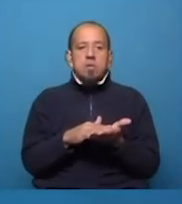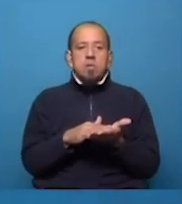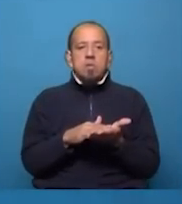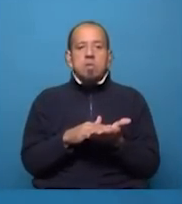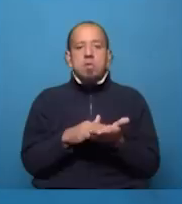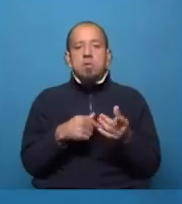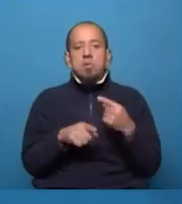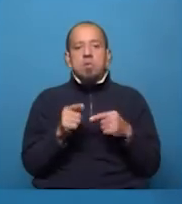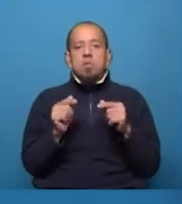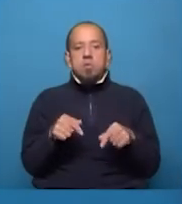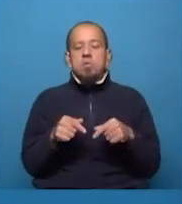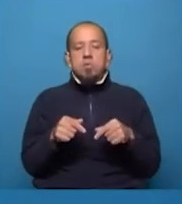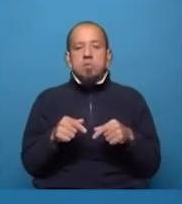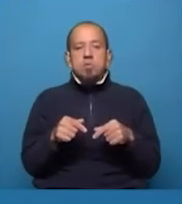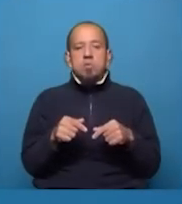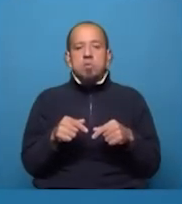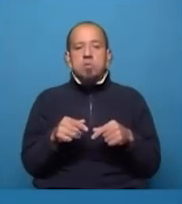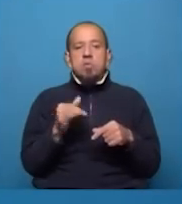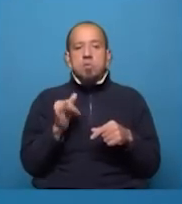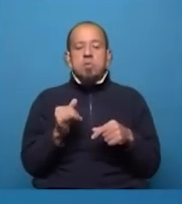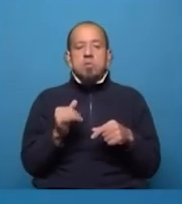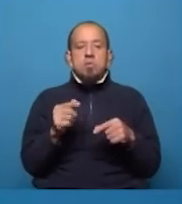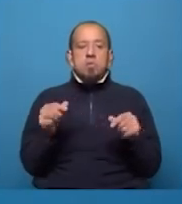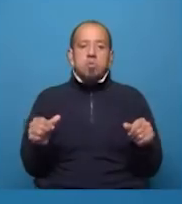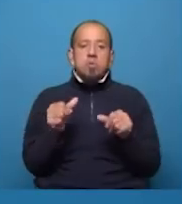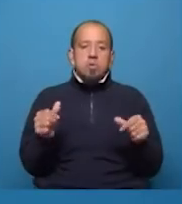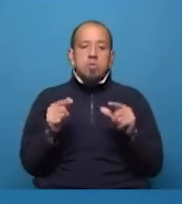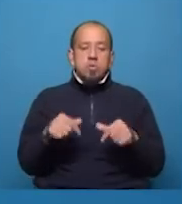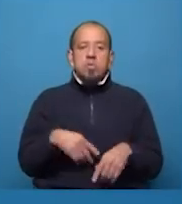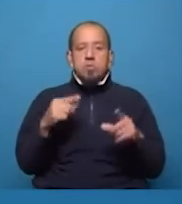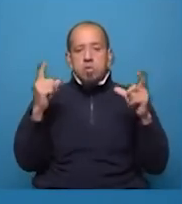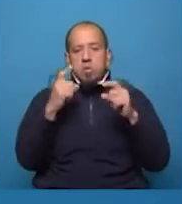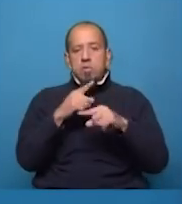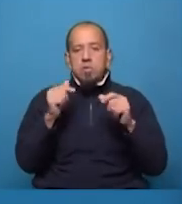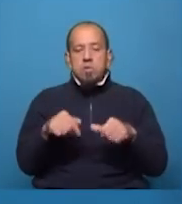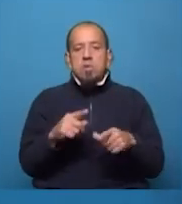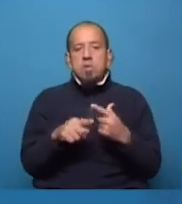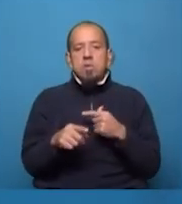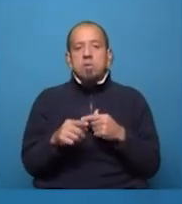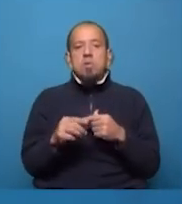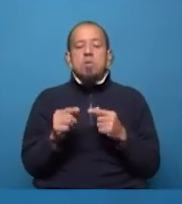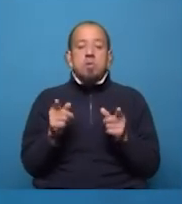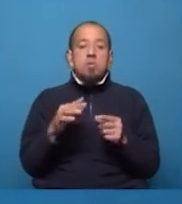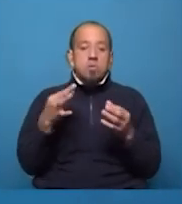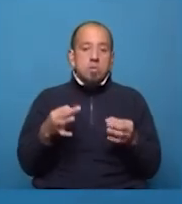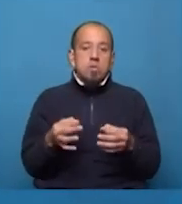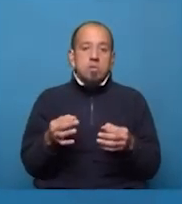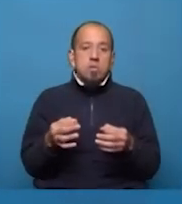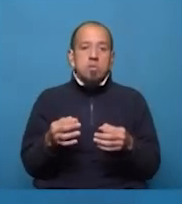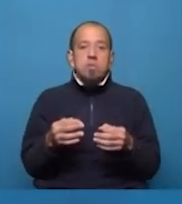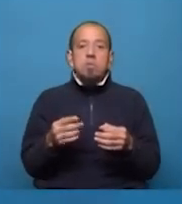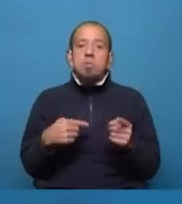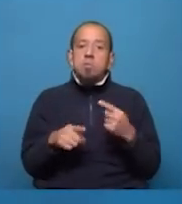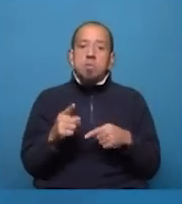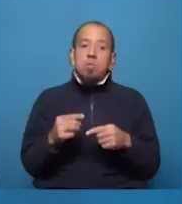entonces bueno este caso viene del exterior no Se generó acá era difícil que se generara acá y eso es razonable ahora